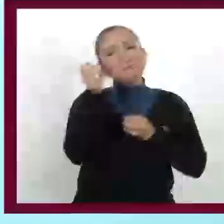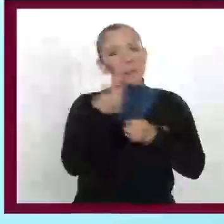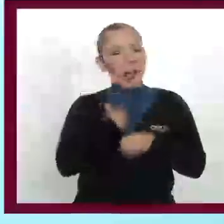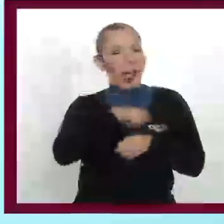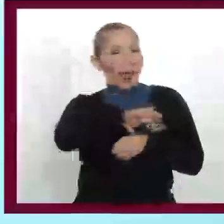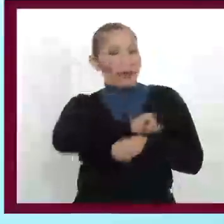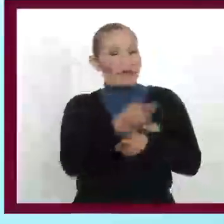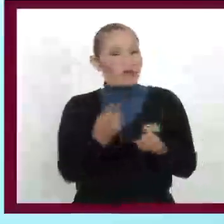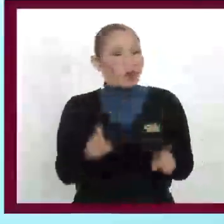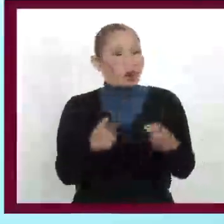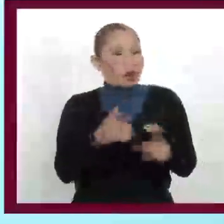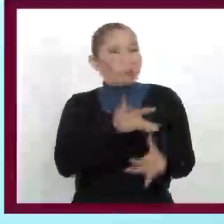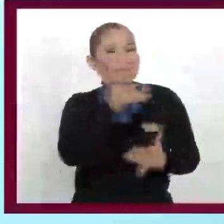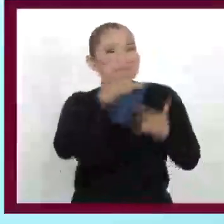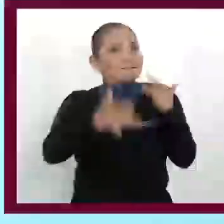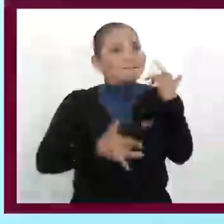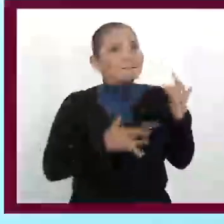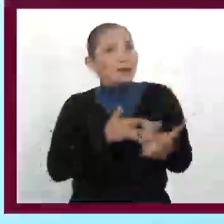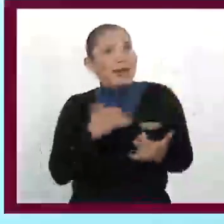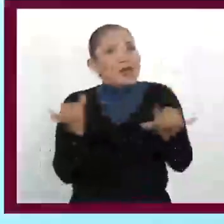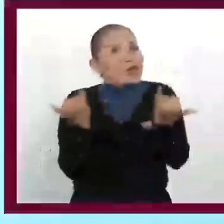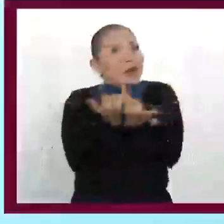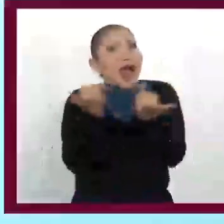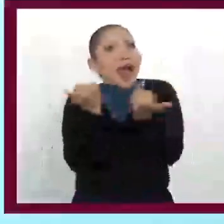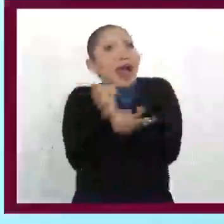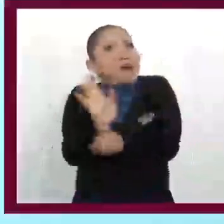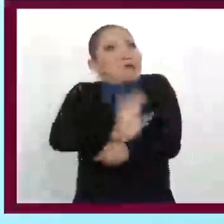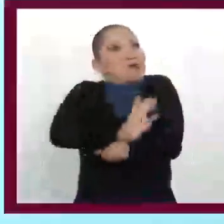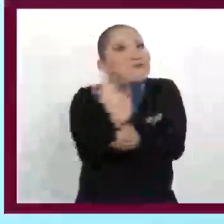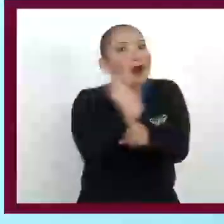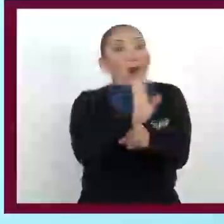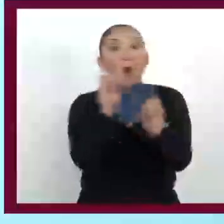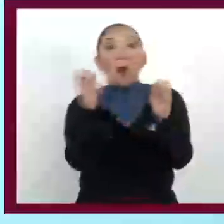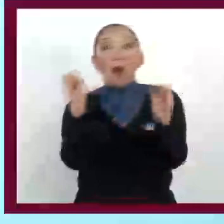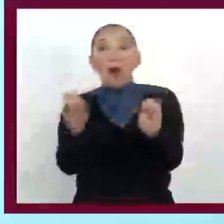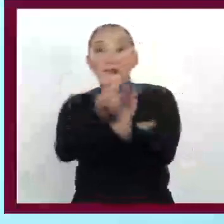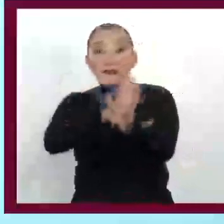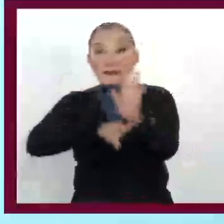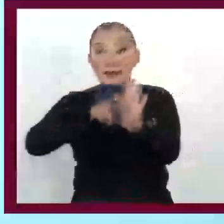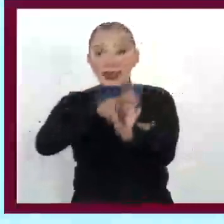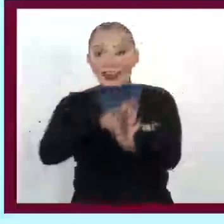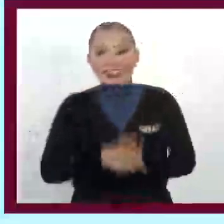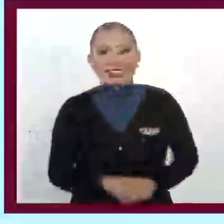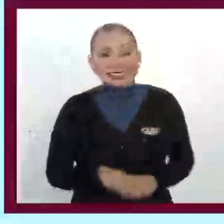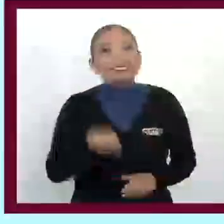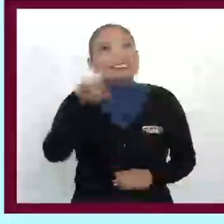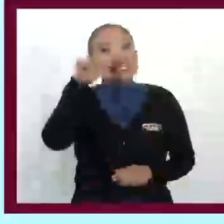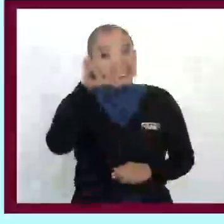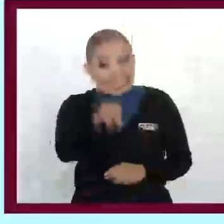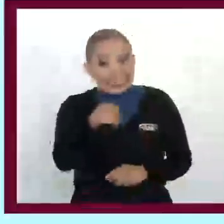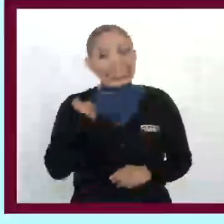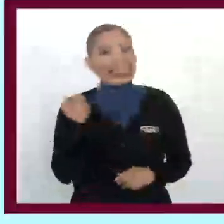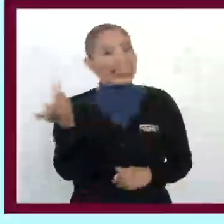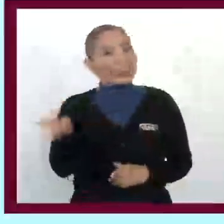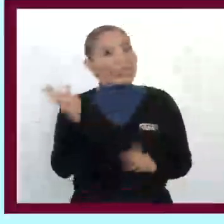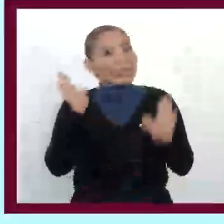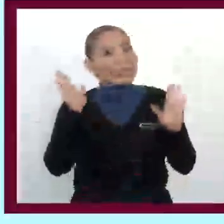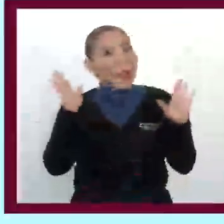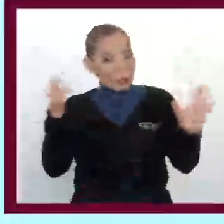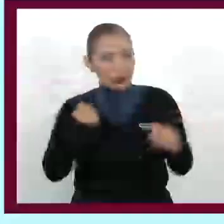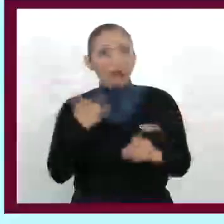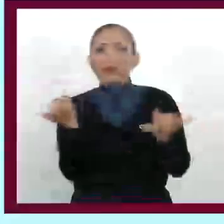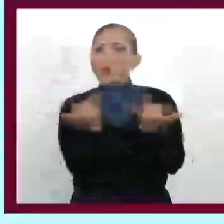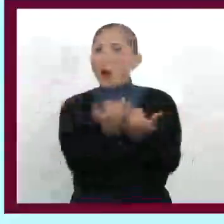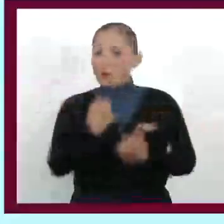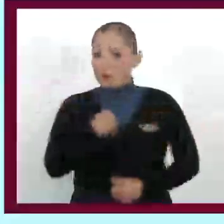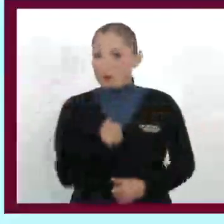canción favorita y siento como si estuviera en una escena de película o haciendo un videoclip. Sí, es genial, también lo